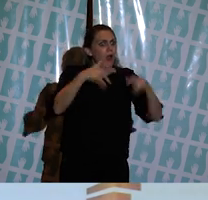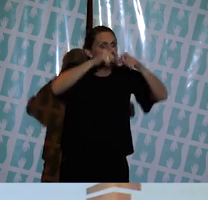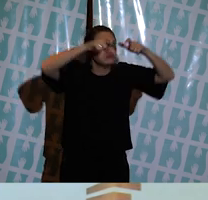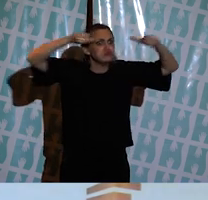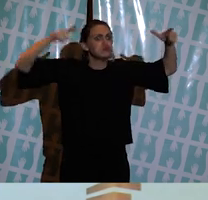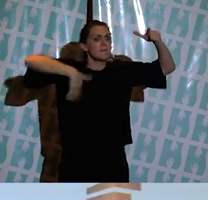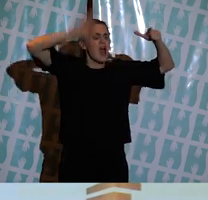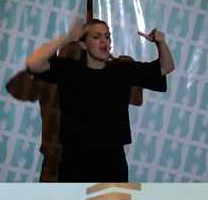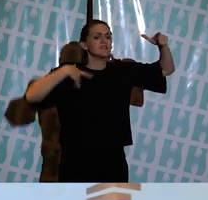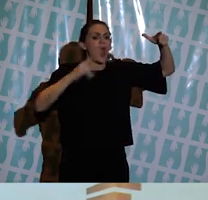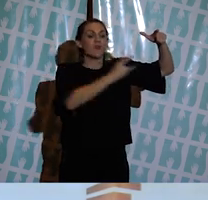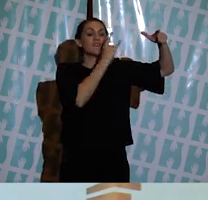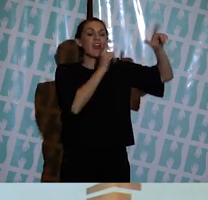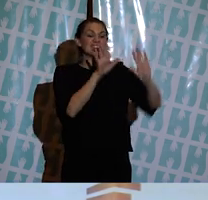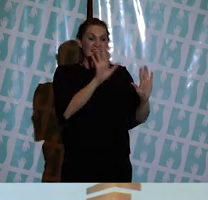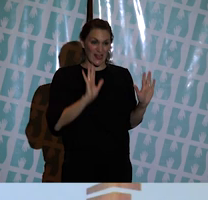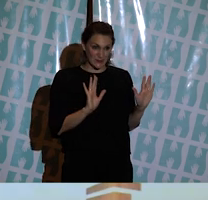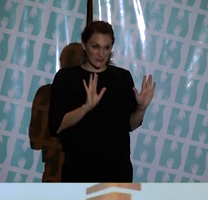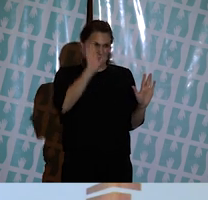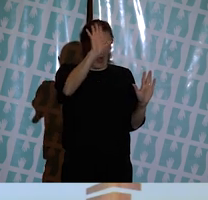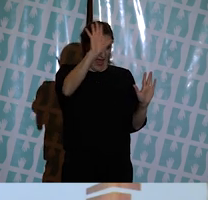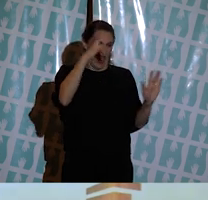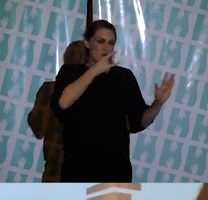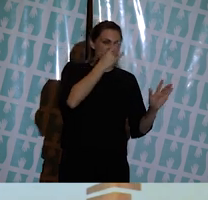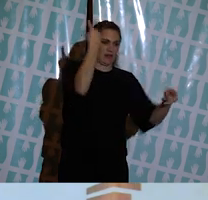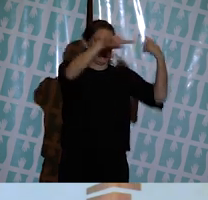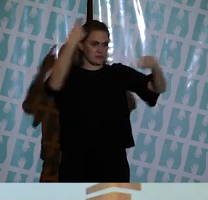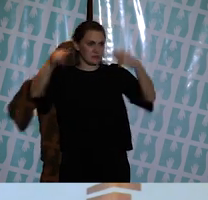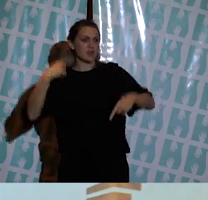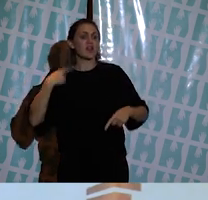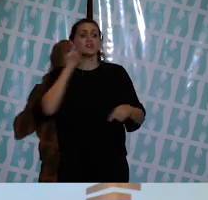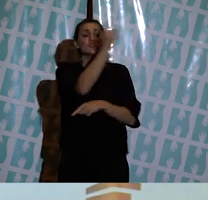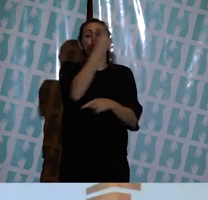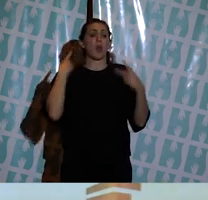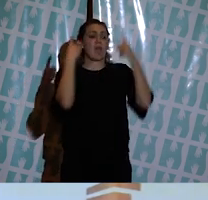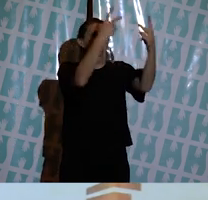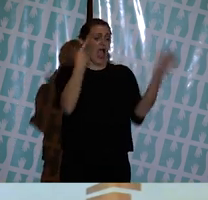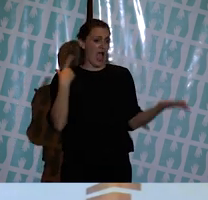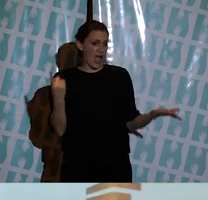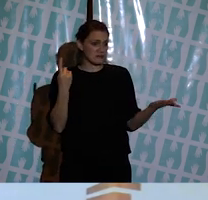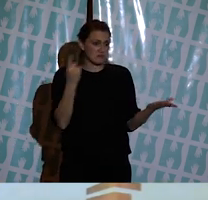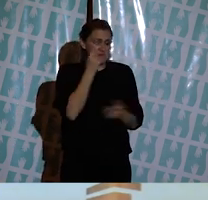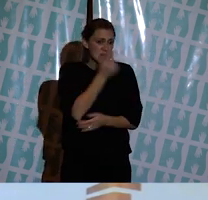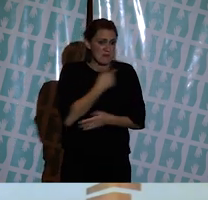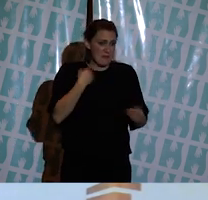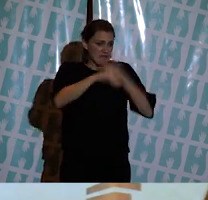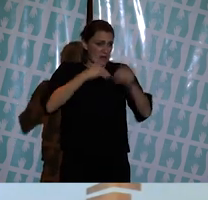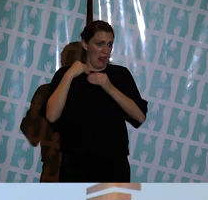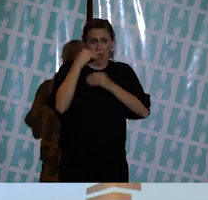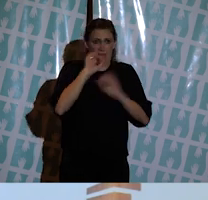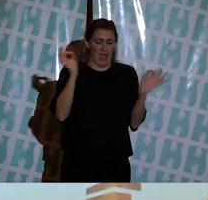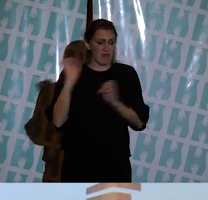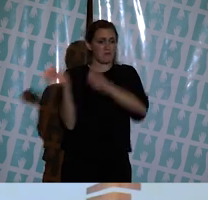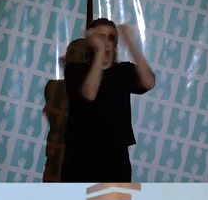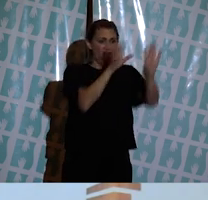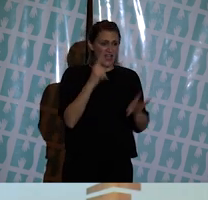verdad. Tenemos ese problema en los universitarios. Y encima están solos, sin los padres, sin nadie que los mire. Es un problema.